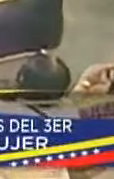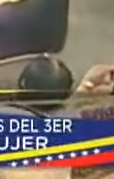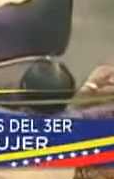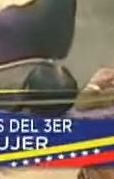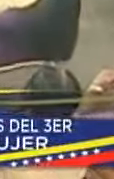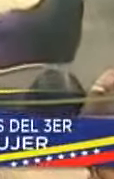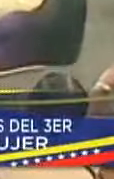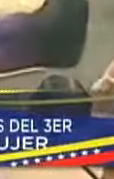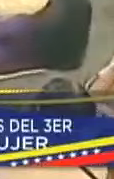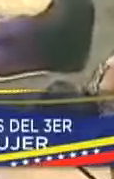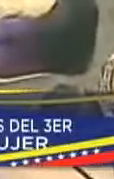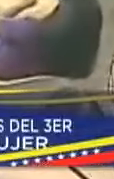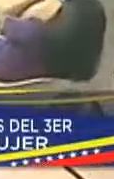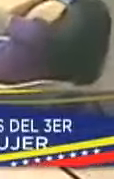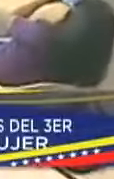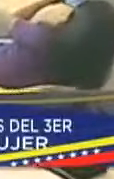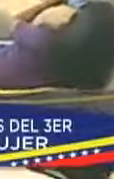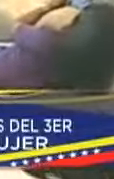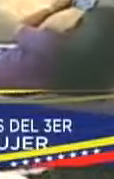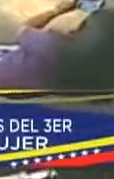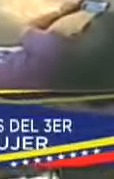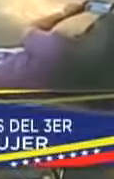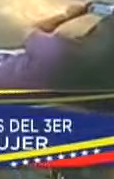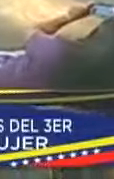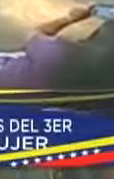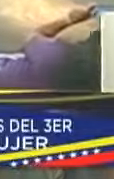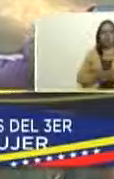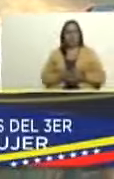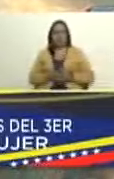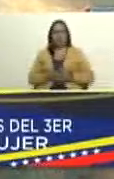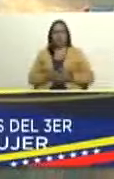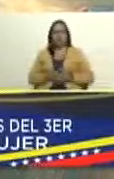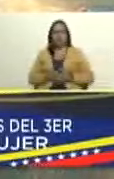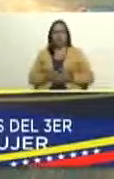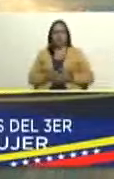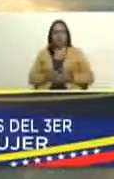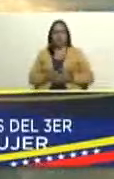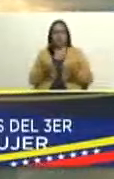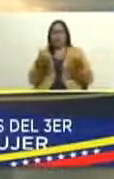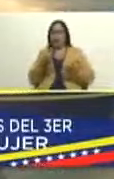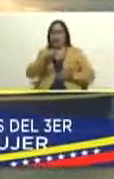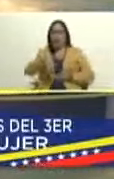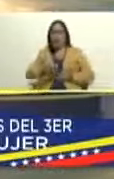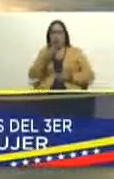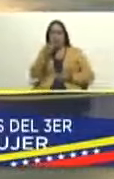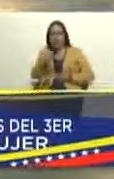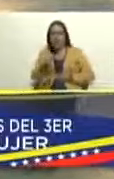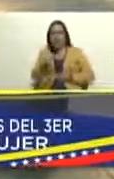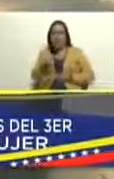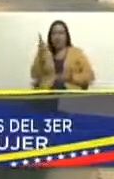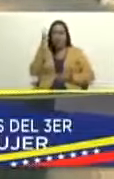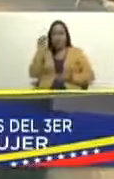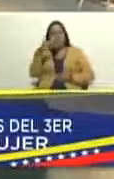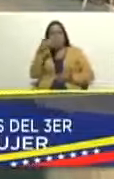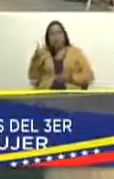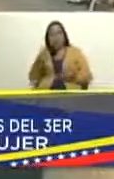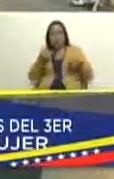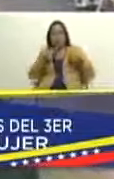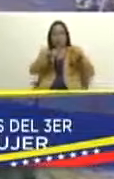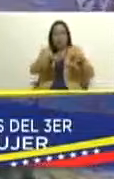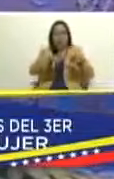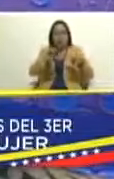mejor que en Spotify. Porque ahora uno no puede decir, suena mejor que en un disco, o que en un